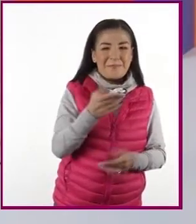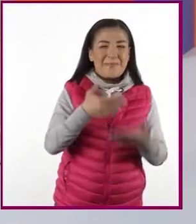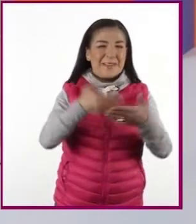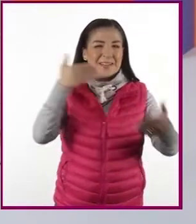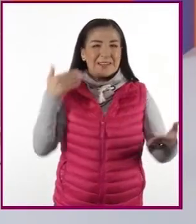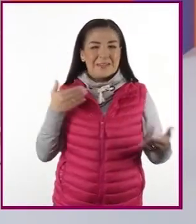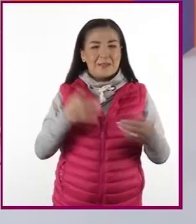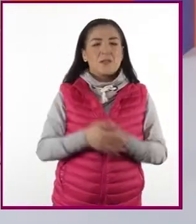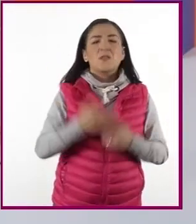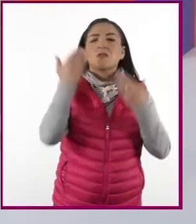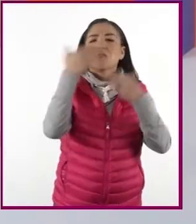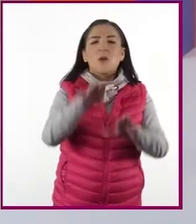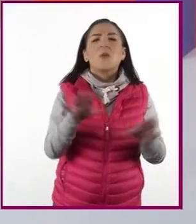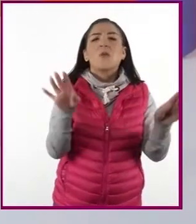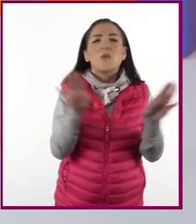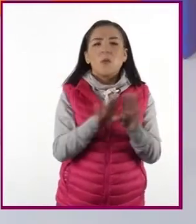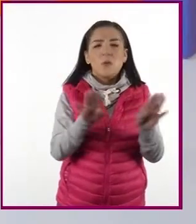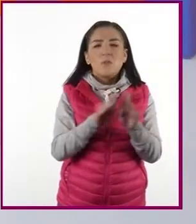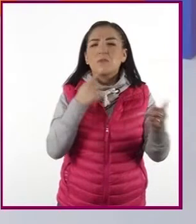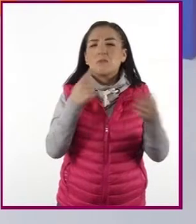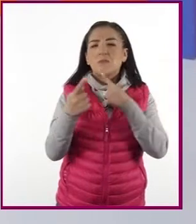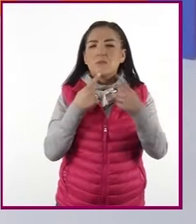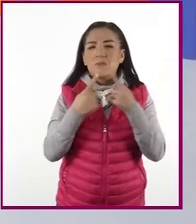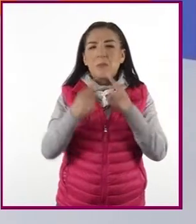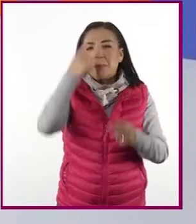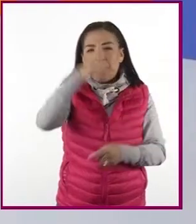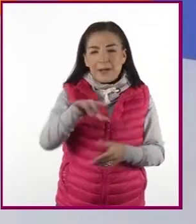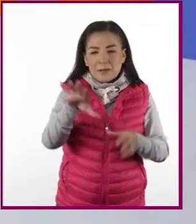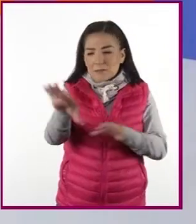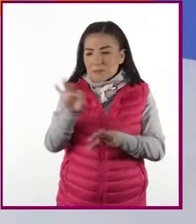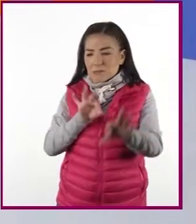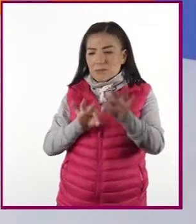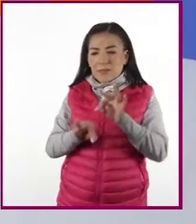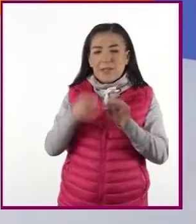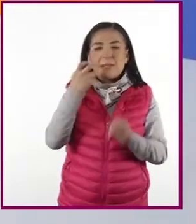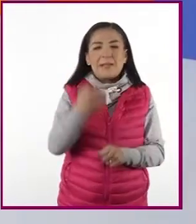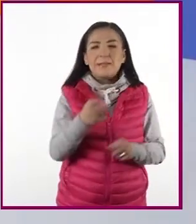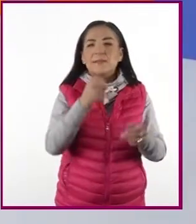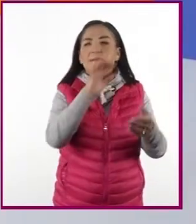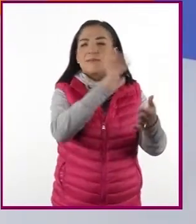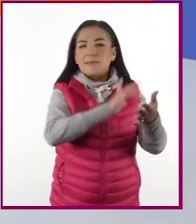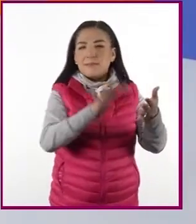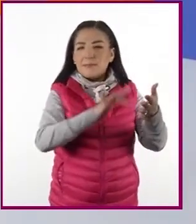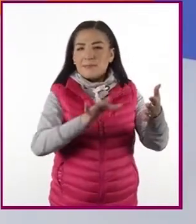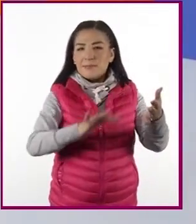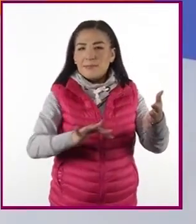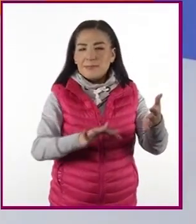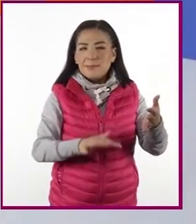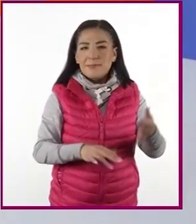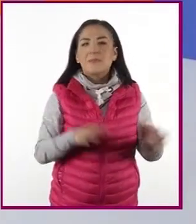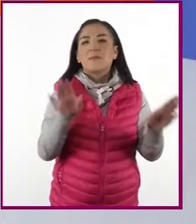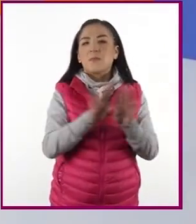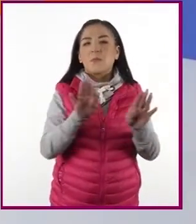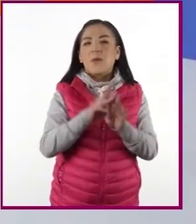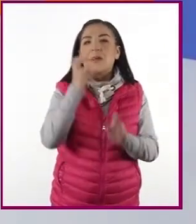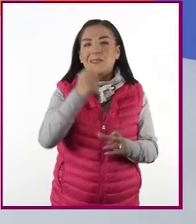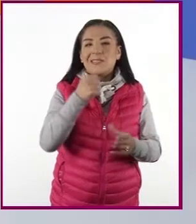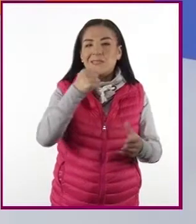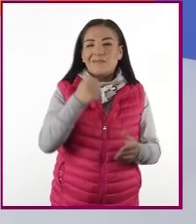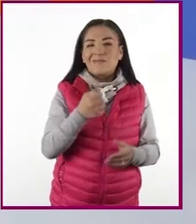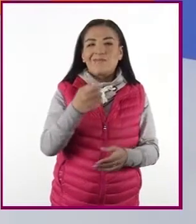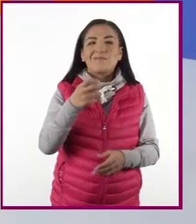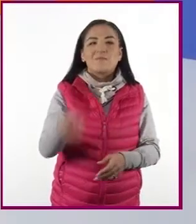el criterio para la selección de los textos, qué exige la lectura de los textos y cuál es